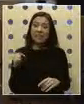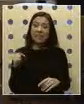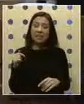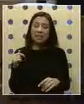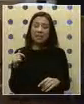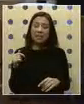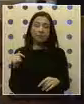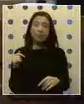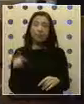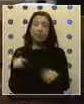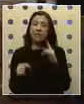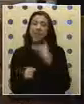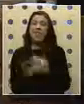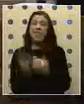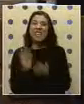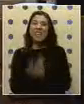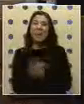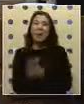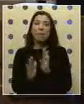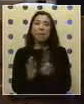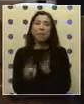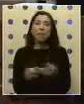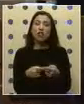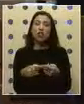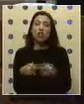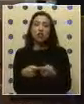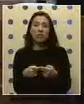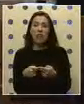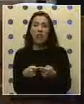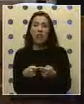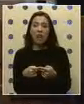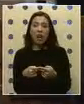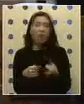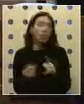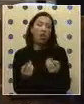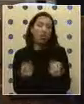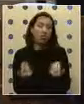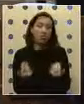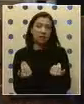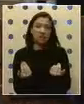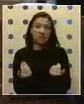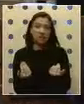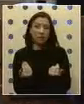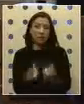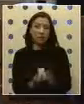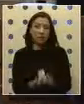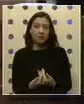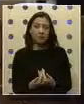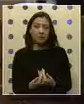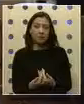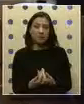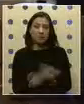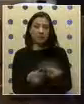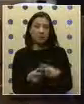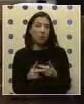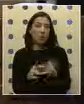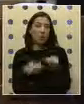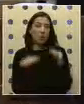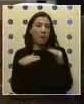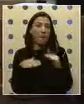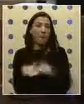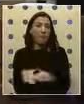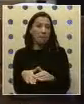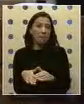ignominia de tener ficha de protección social no sería necesaria. Es un instrumento